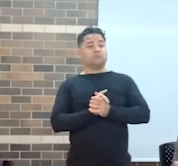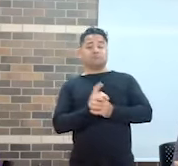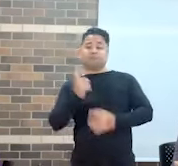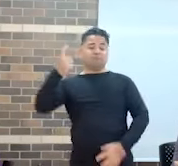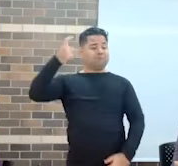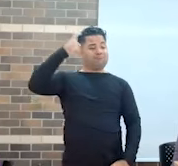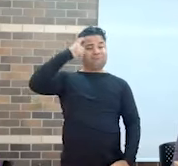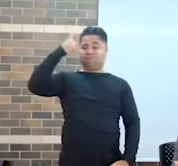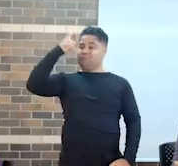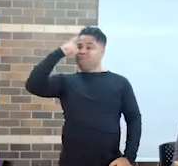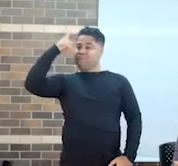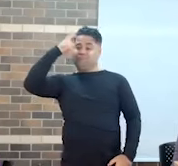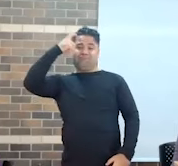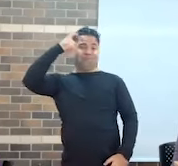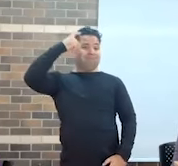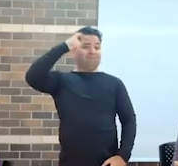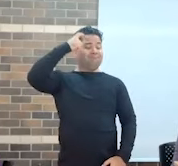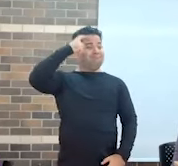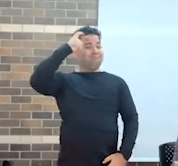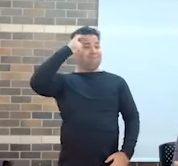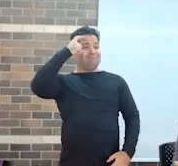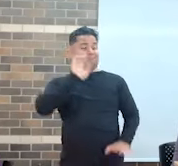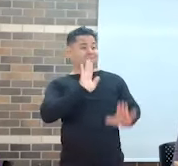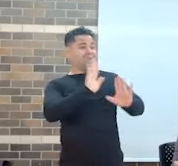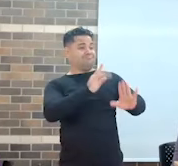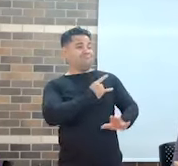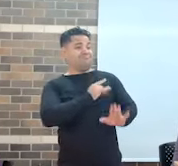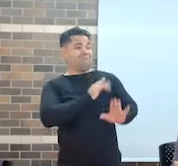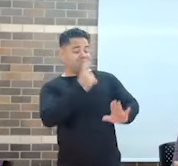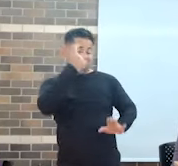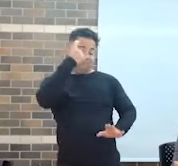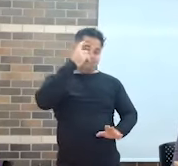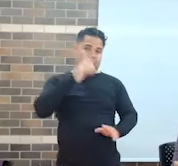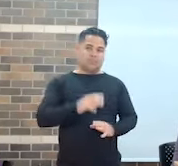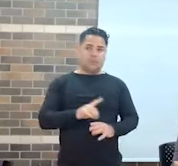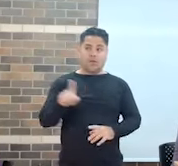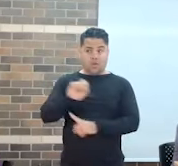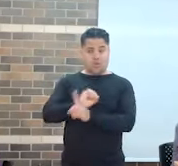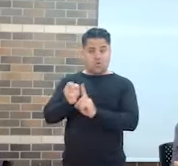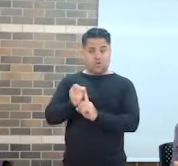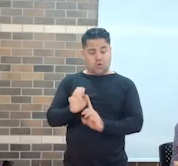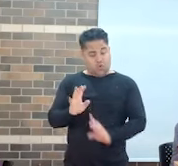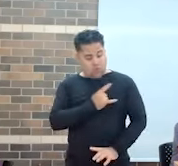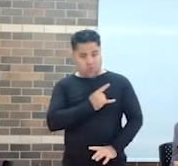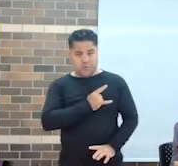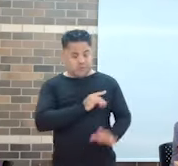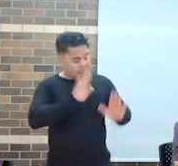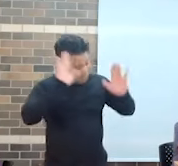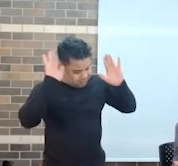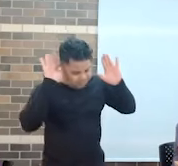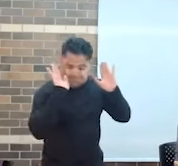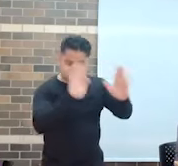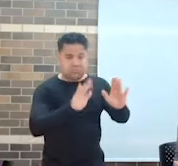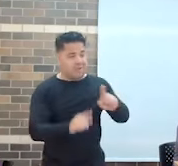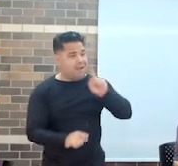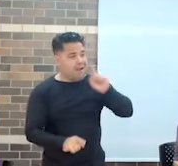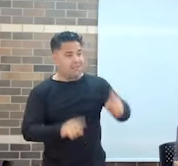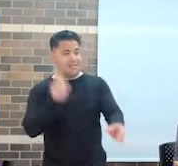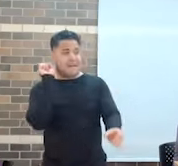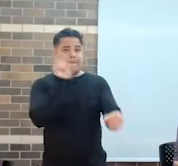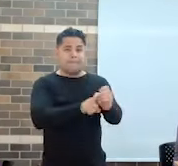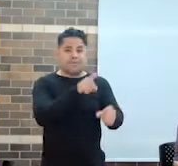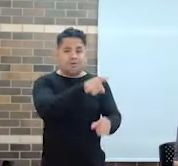para los inteligentes, porque así lo dicen eh, en el contexto social, ¿no? Es que la universidad